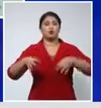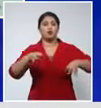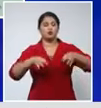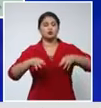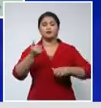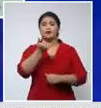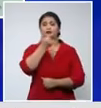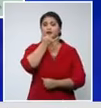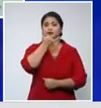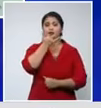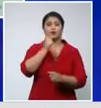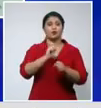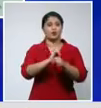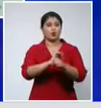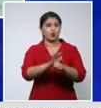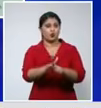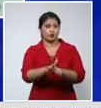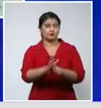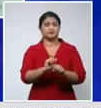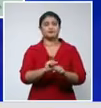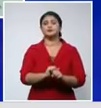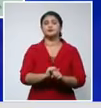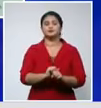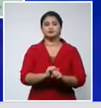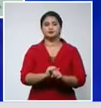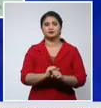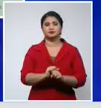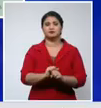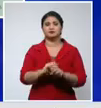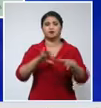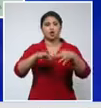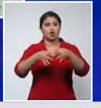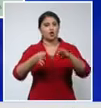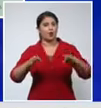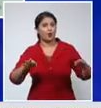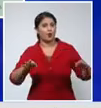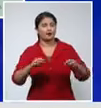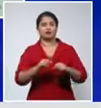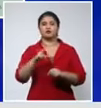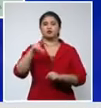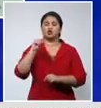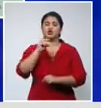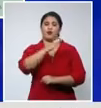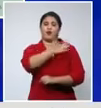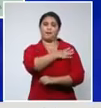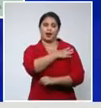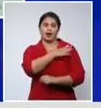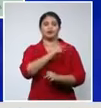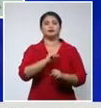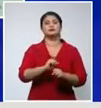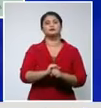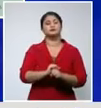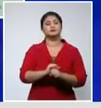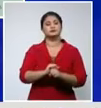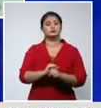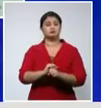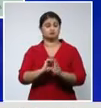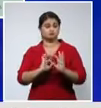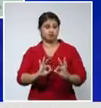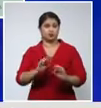municipios. Guines y Nueva Paz y San José de las Lajas con 2 cada uno.